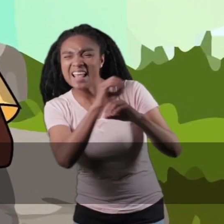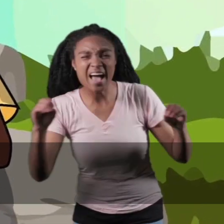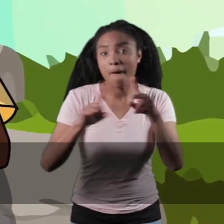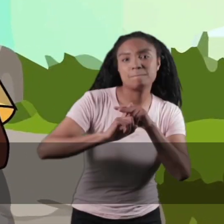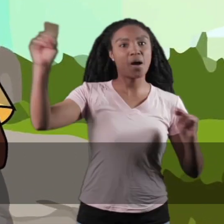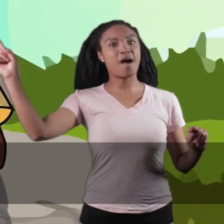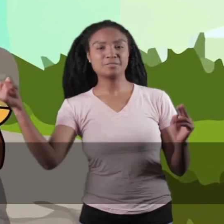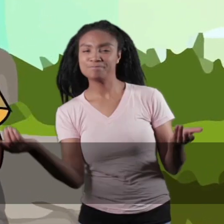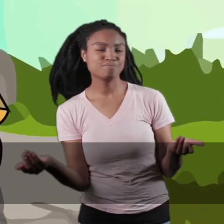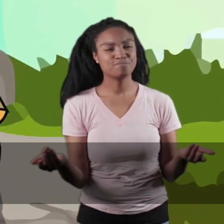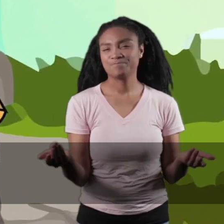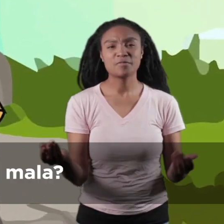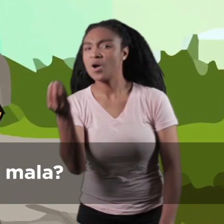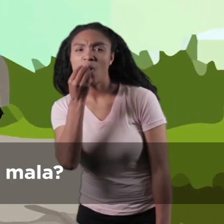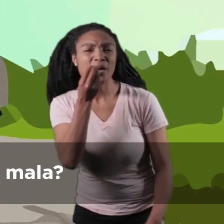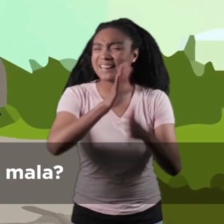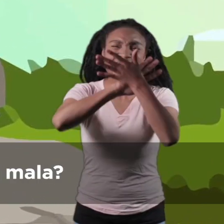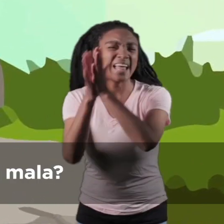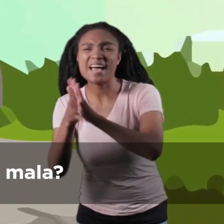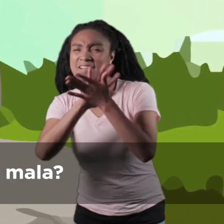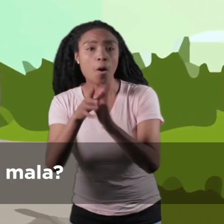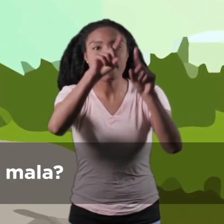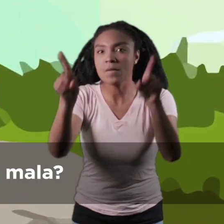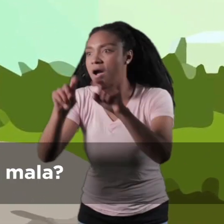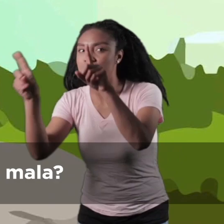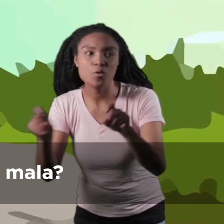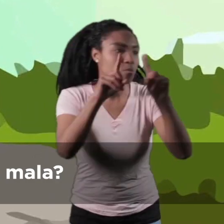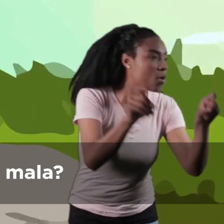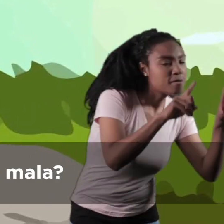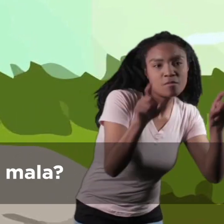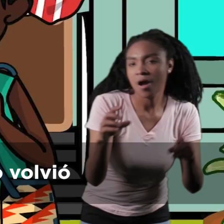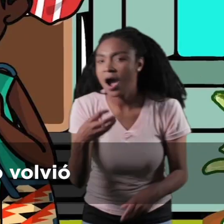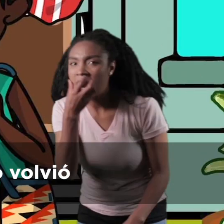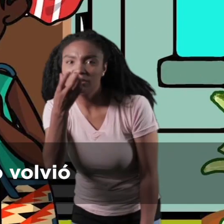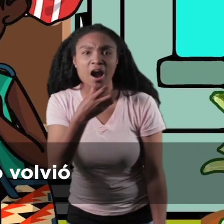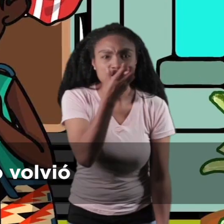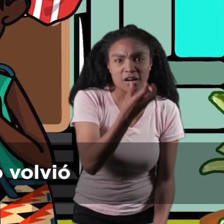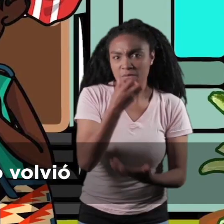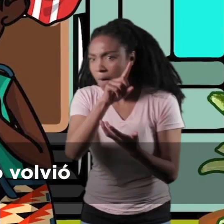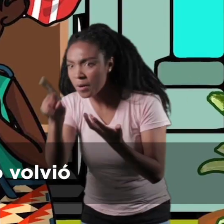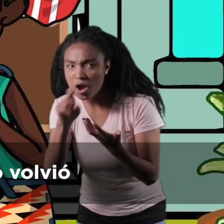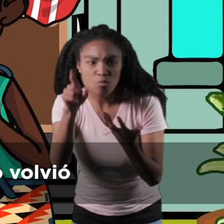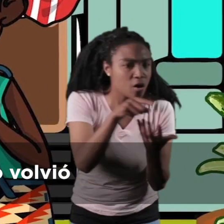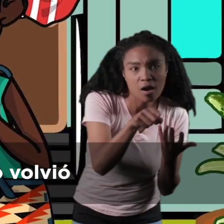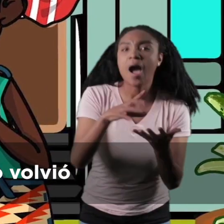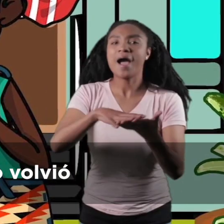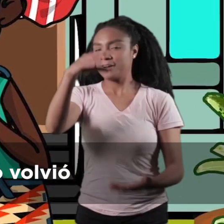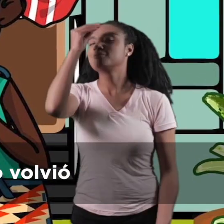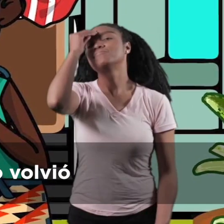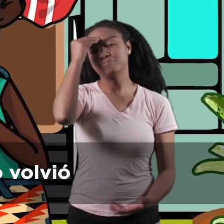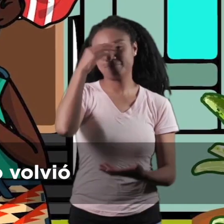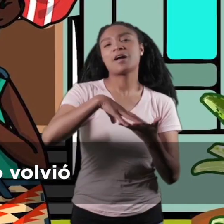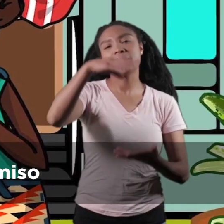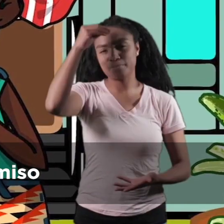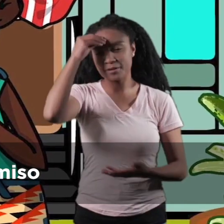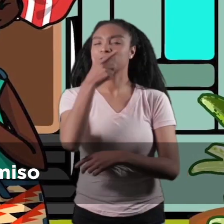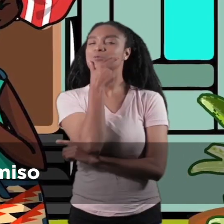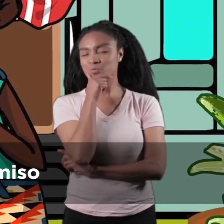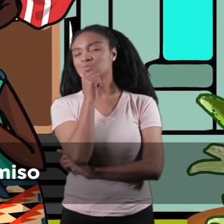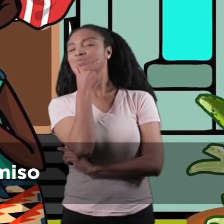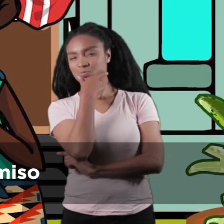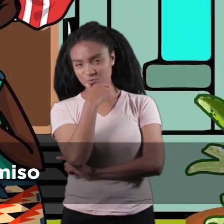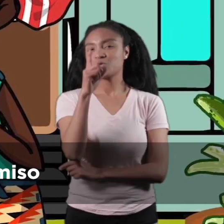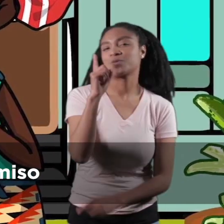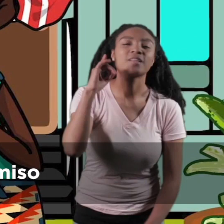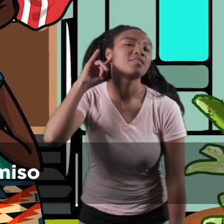gritaba: ¡Muchacha de Dios! ¿Por qué comiste esa pepa mala? Desde aquel día, Serafina no volvió a salir